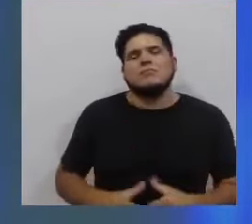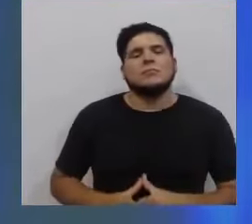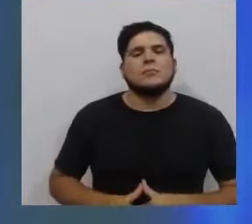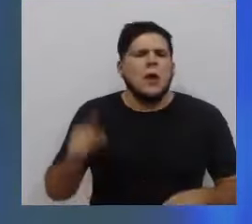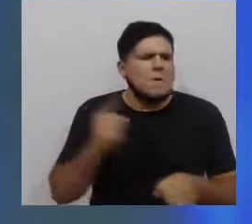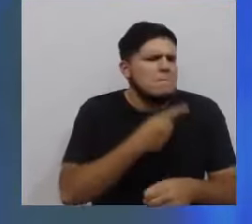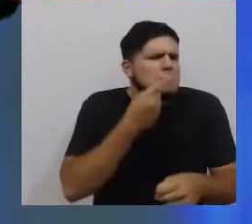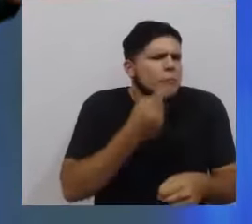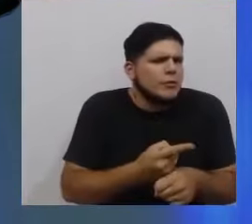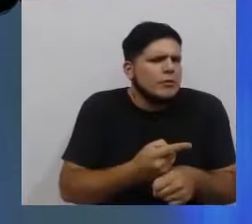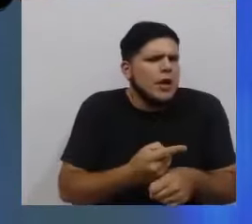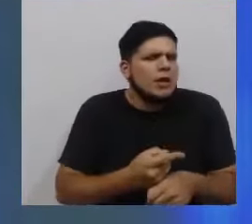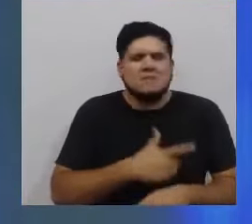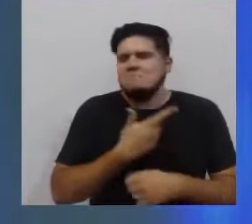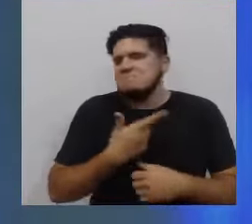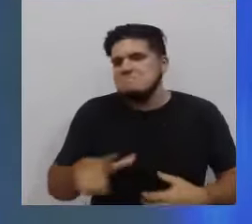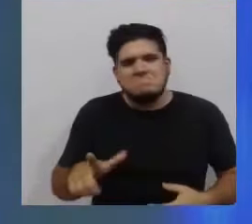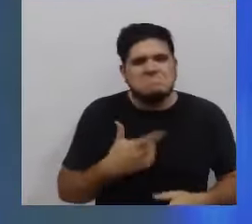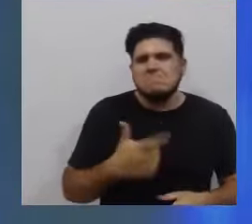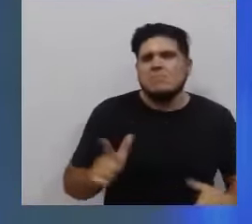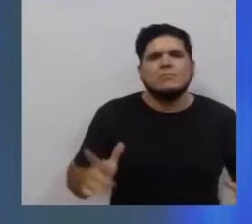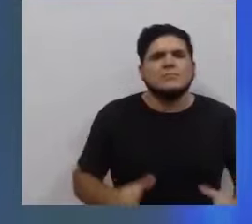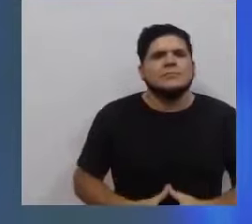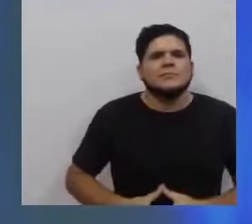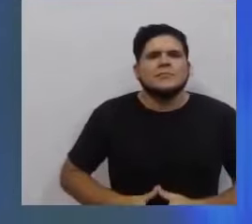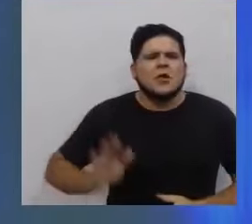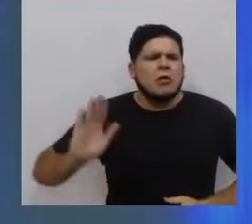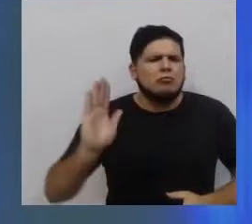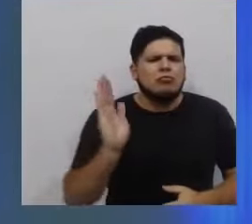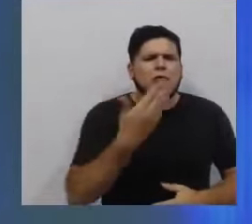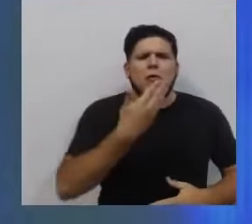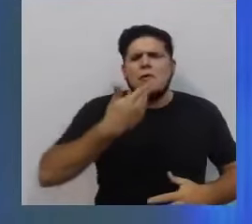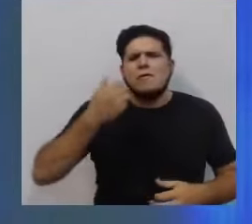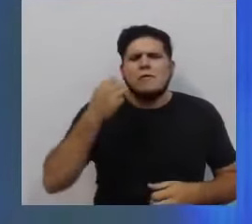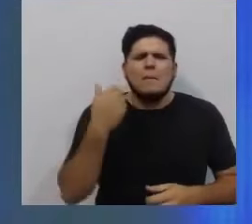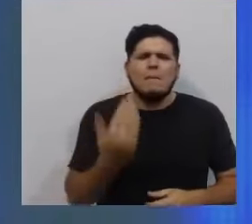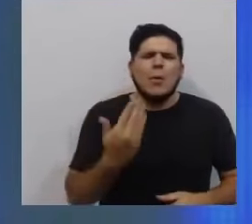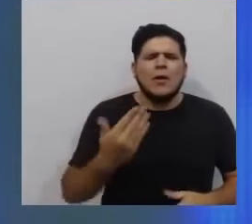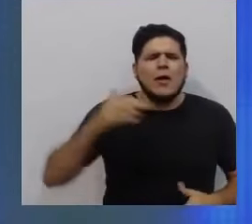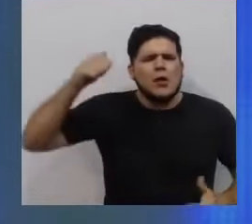y él dice está desierta la ciudad sus puertas están consumidas por el fuego venir